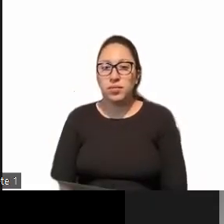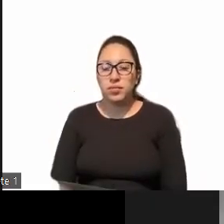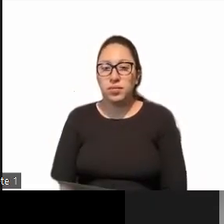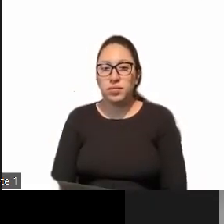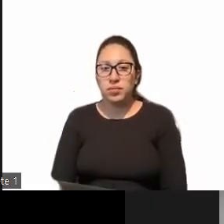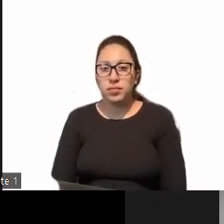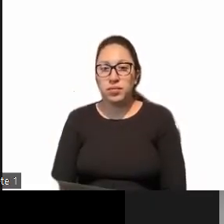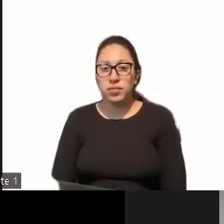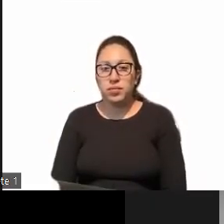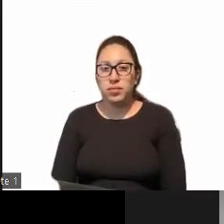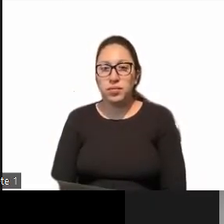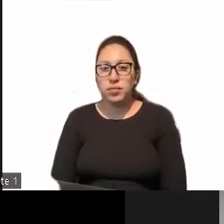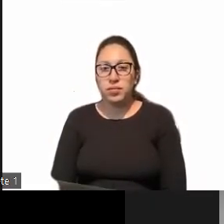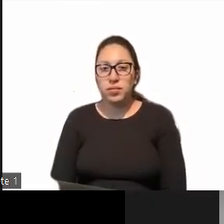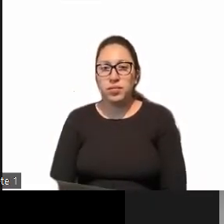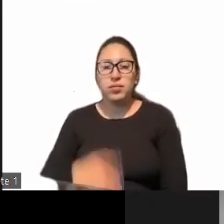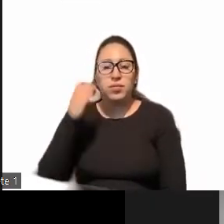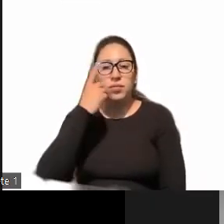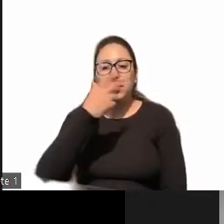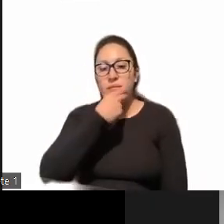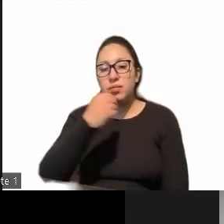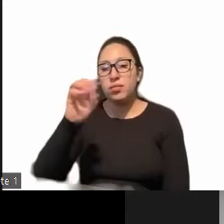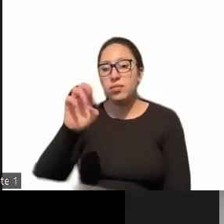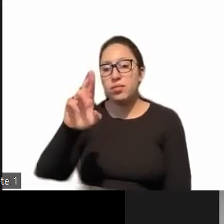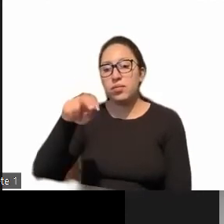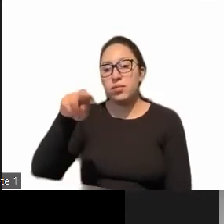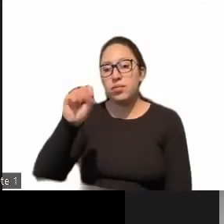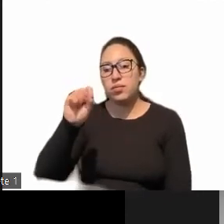Gracias, diputada. Diputado Ernesto Alarcón Jiménez.